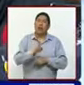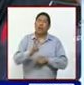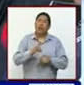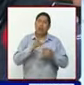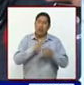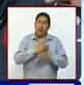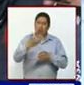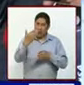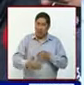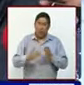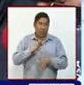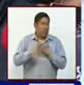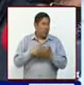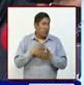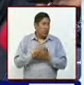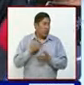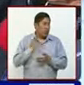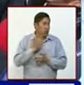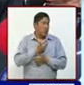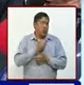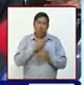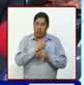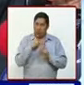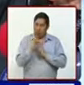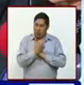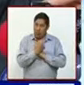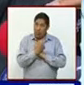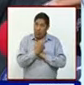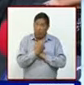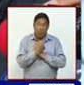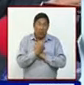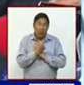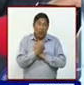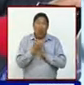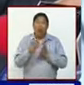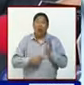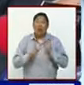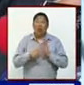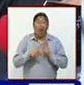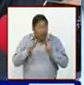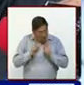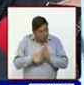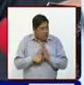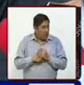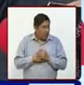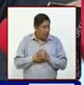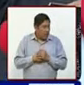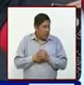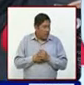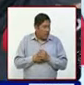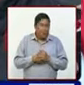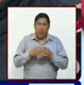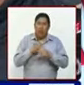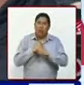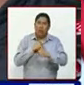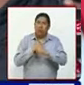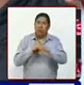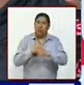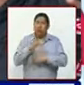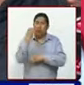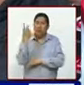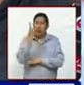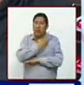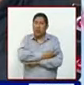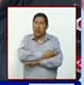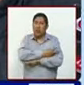tenemos que terminar todo porque hasta ahí nuestro plazo de 5 días. ¿Sigue después de eso? Después de eso se va a publicar 2 días,